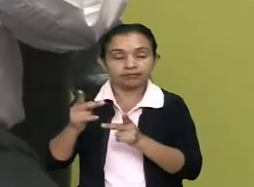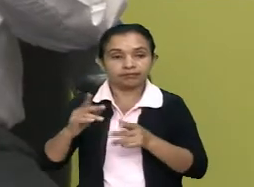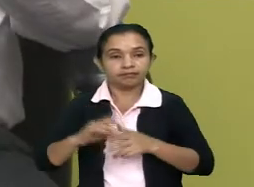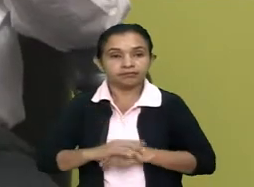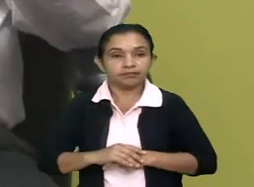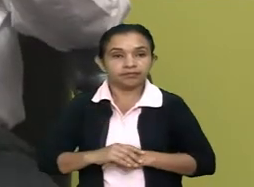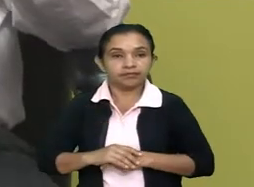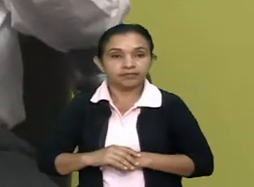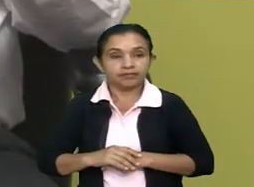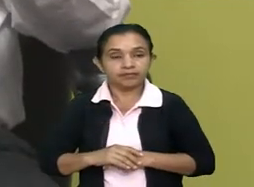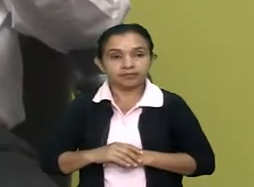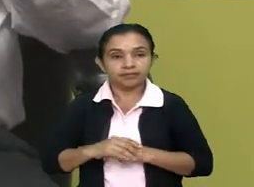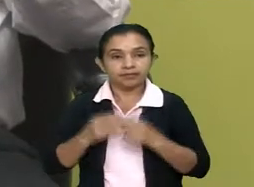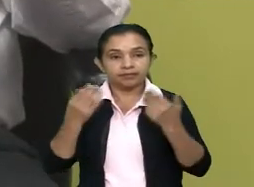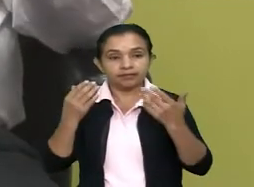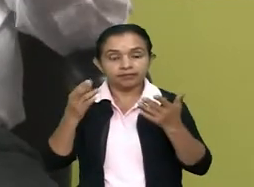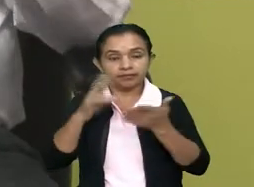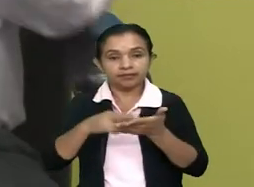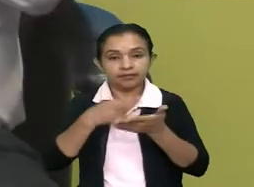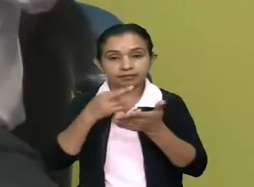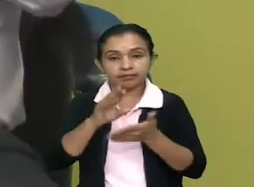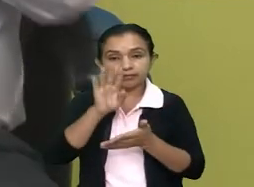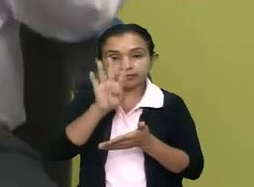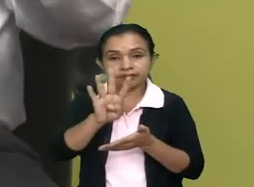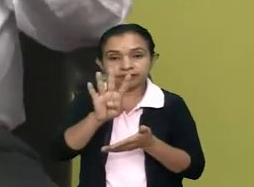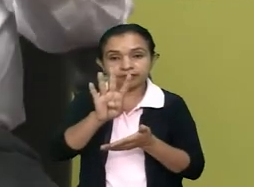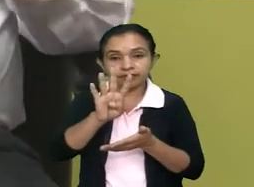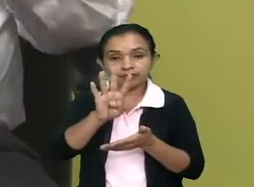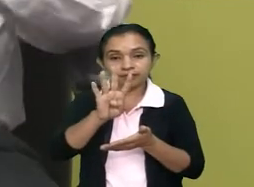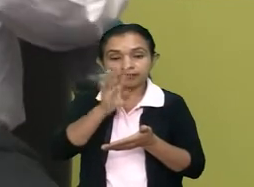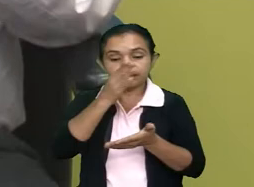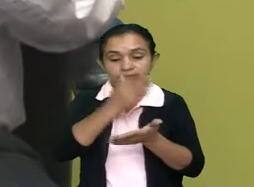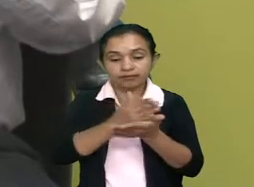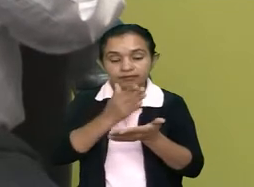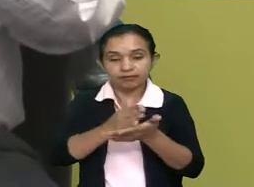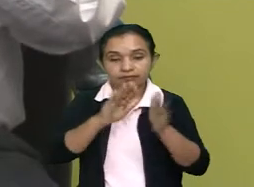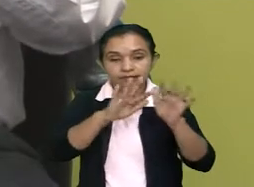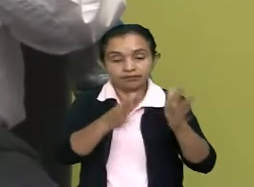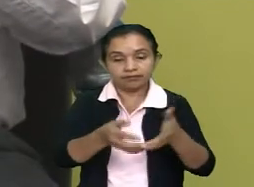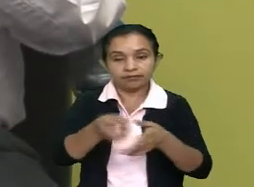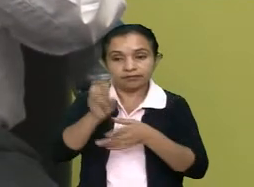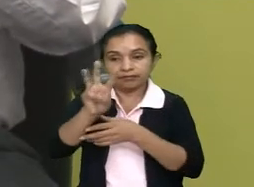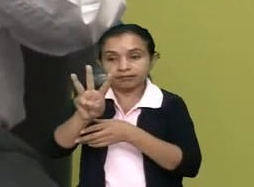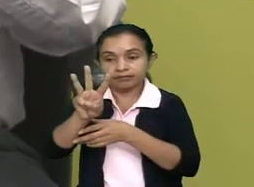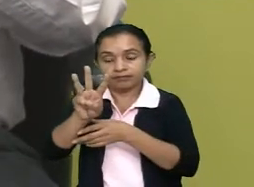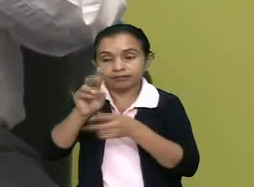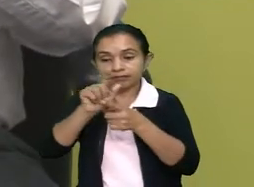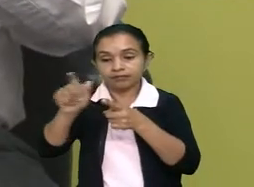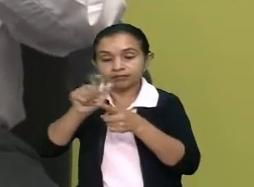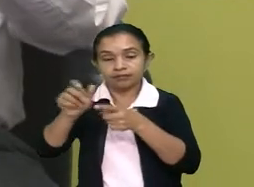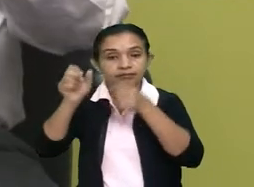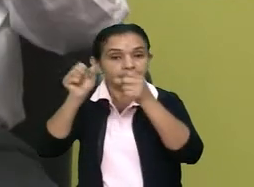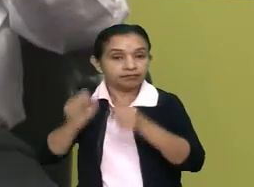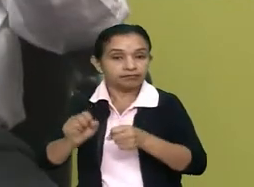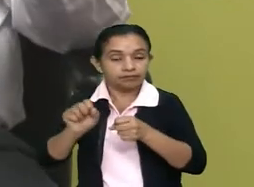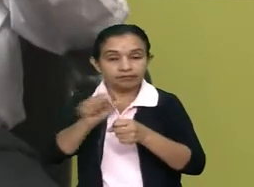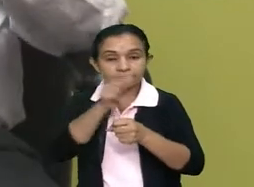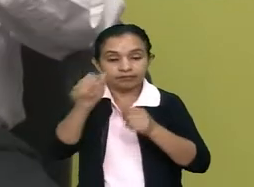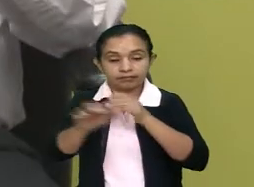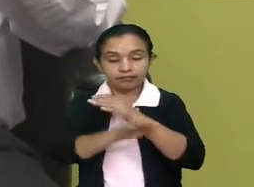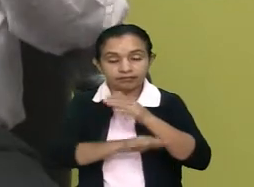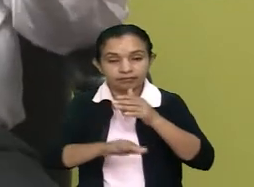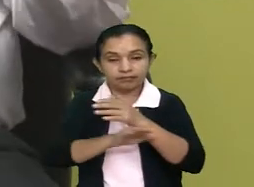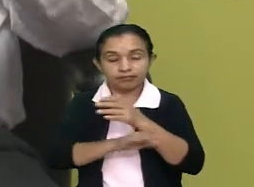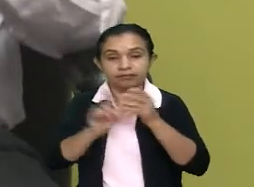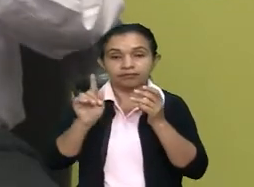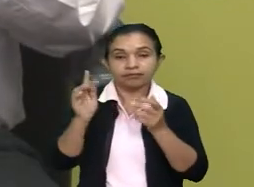esa es la frecuencia de las donaciones cuatro meses repito para las mujeres y tres meses para los varones la los requisitos básicos son básicos